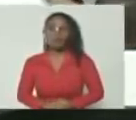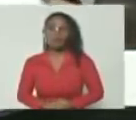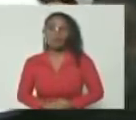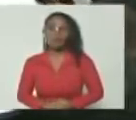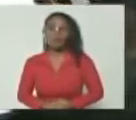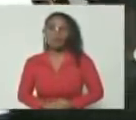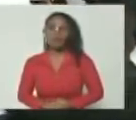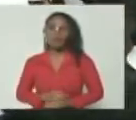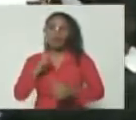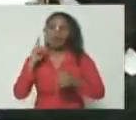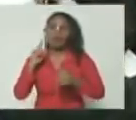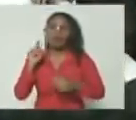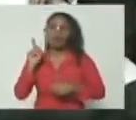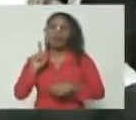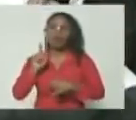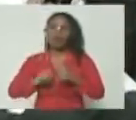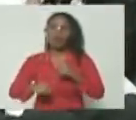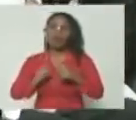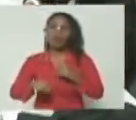Eso último no te lo agradezco.